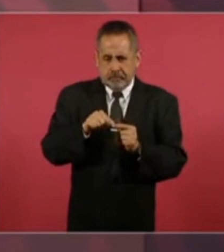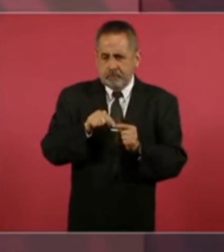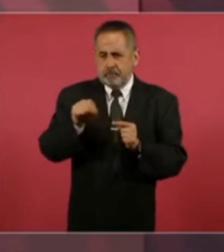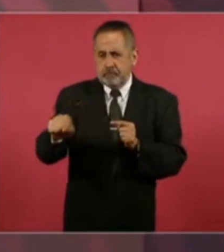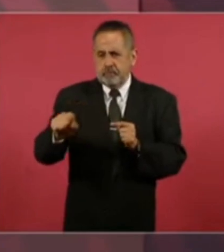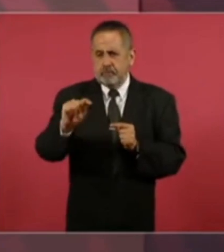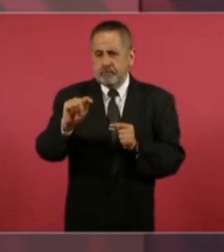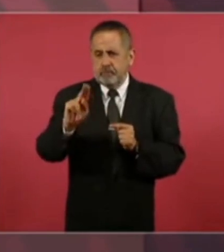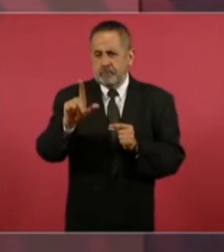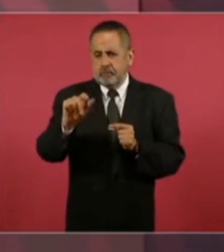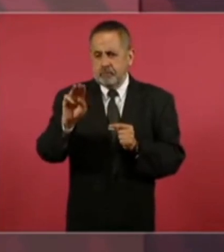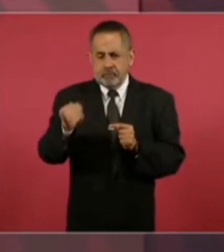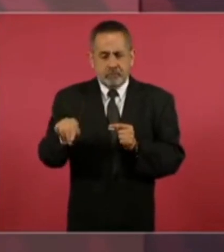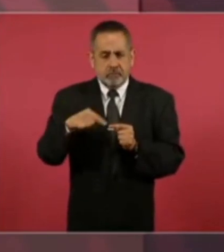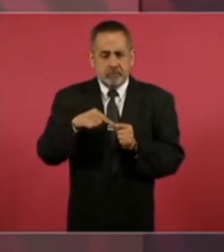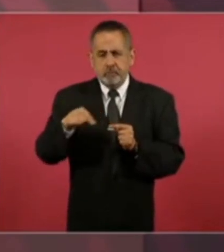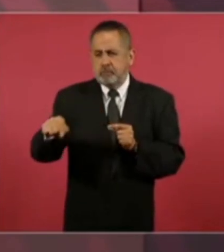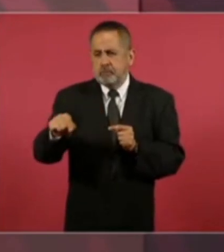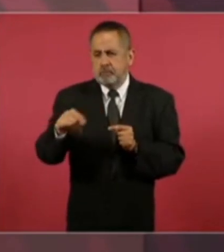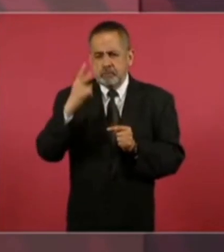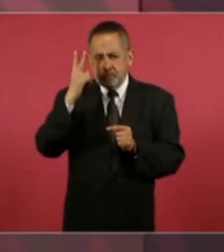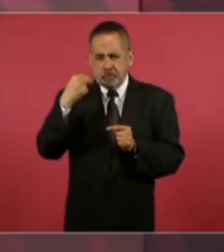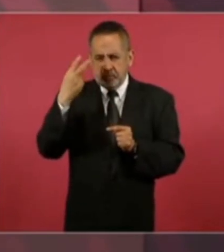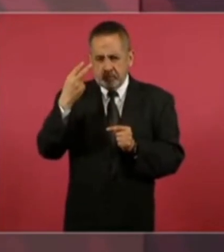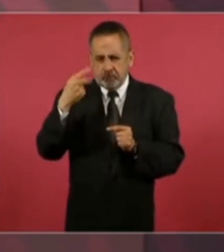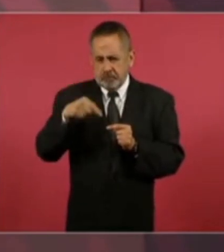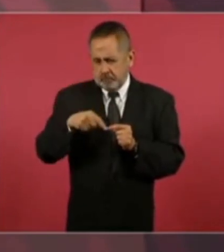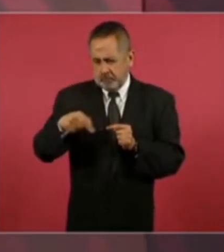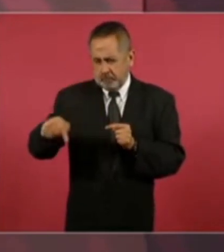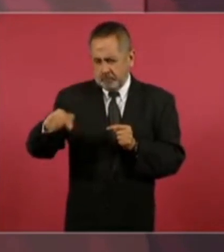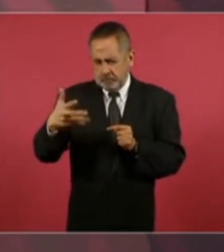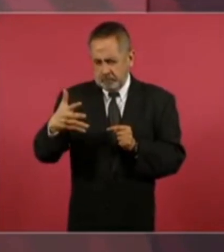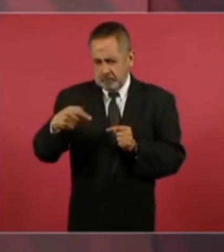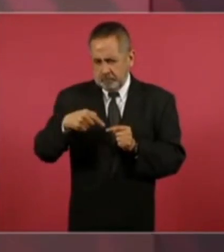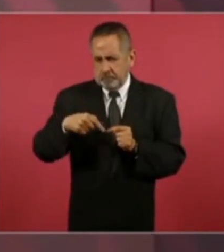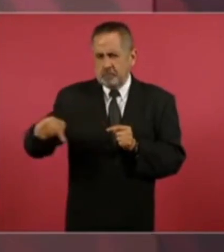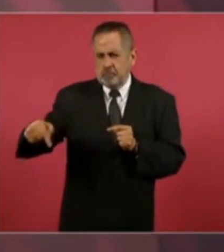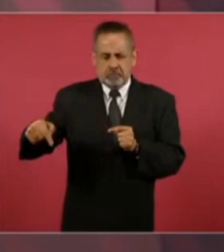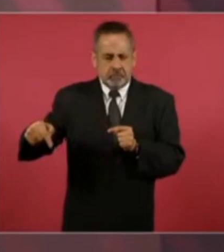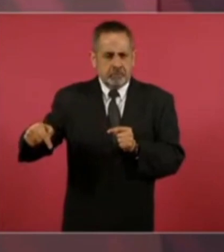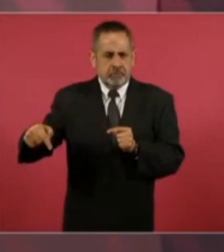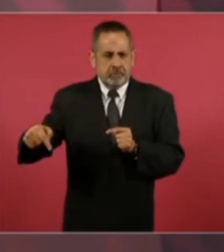a Tulum, son como 2 horas,